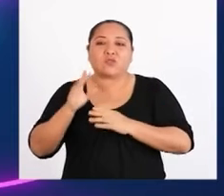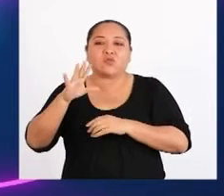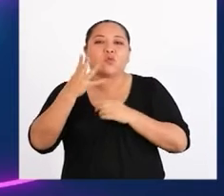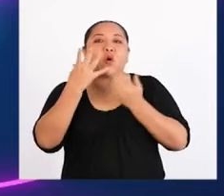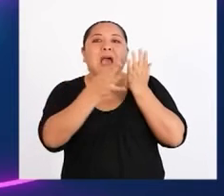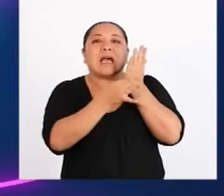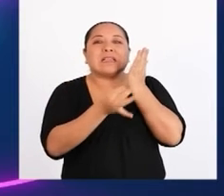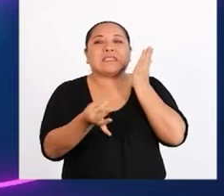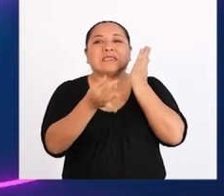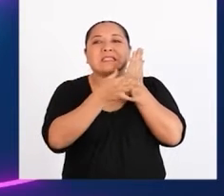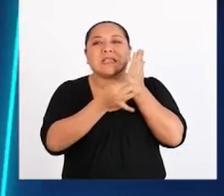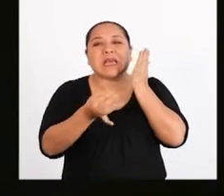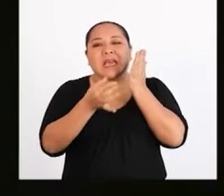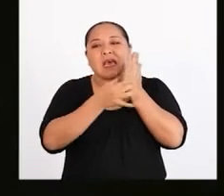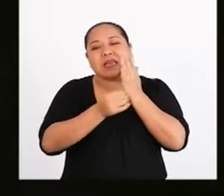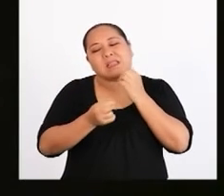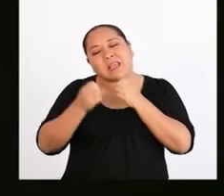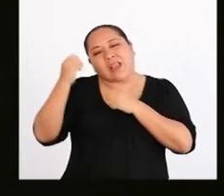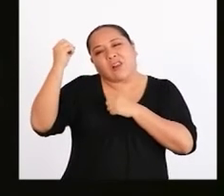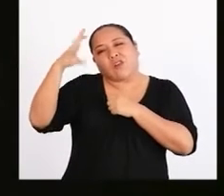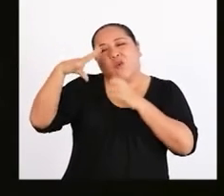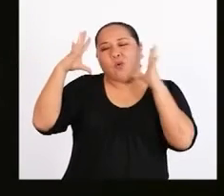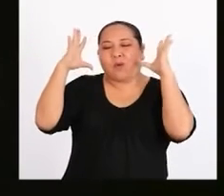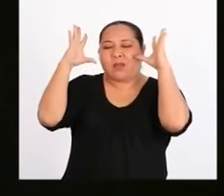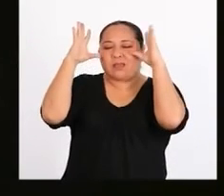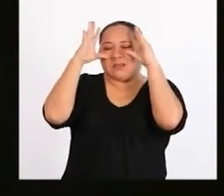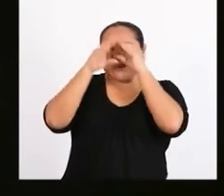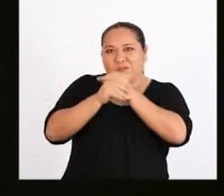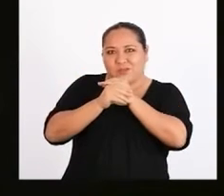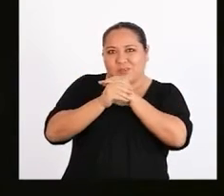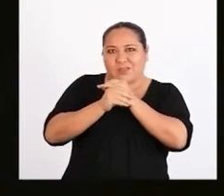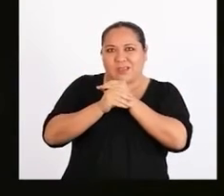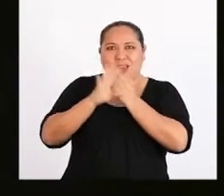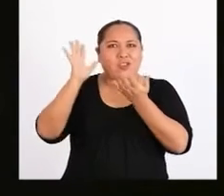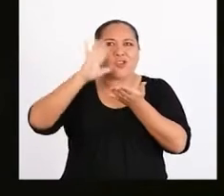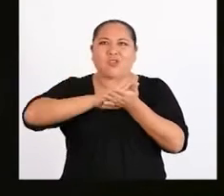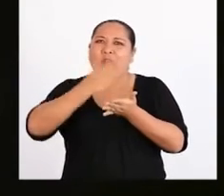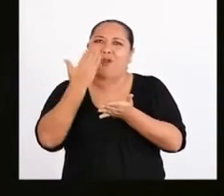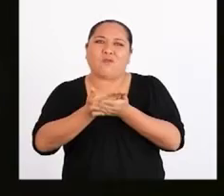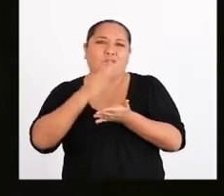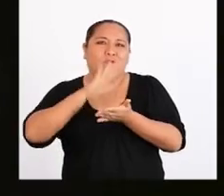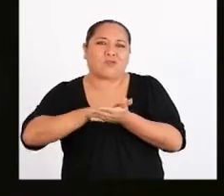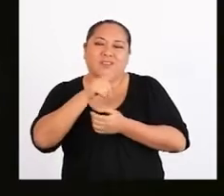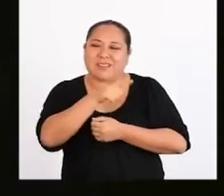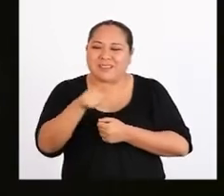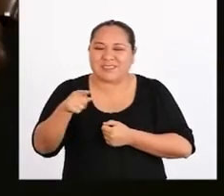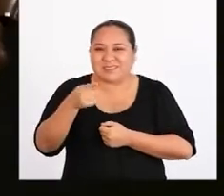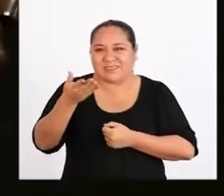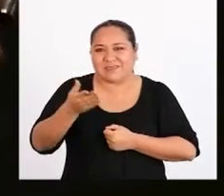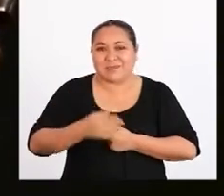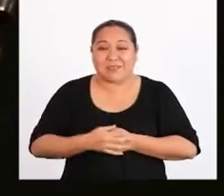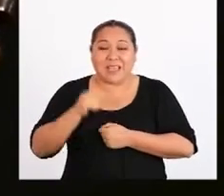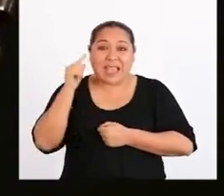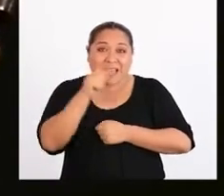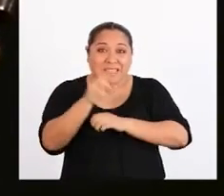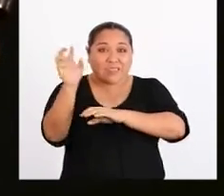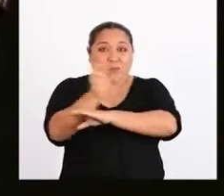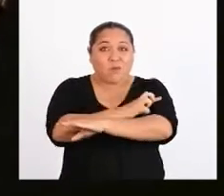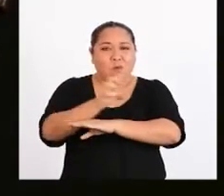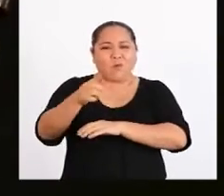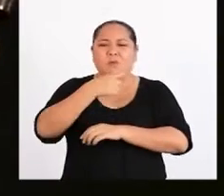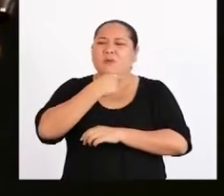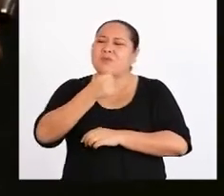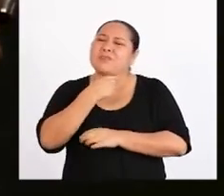su aceite la luz para las noches y todas las frituras del verano. Este poema